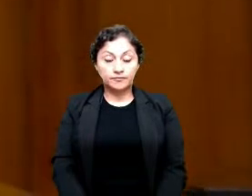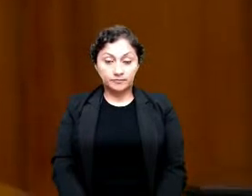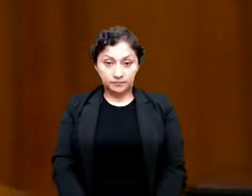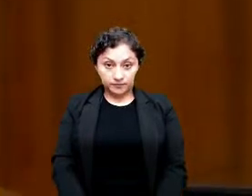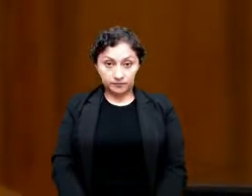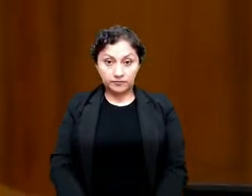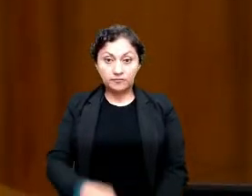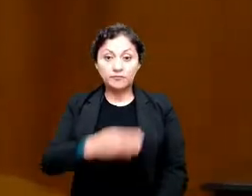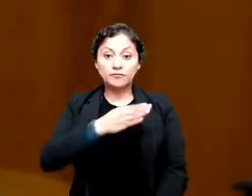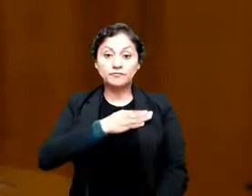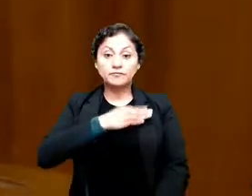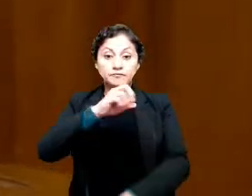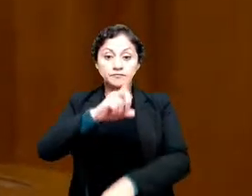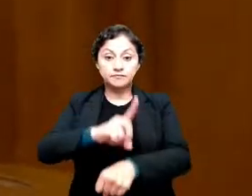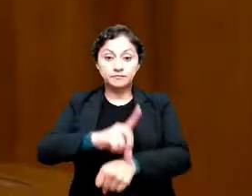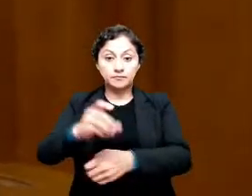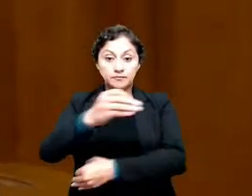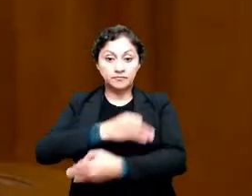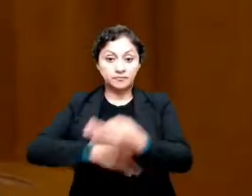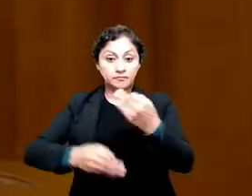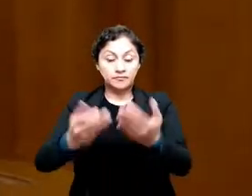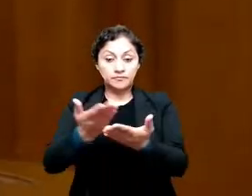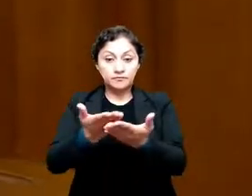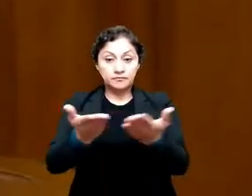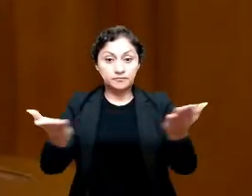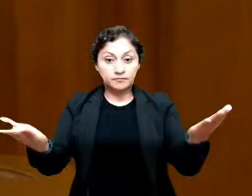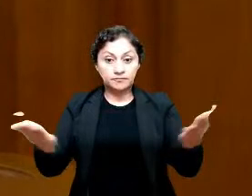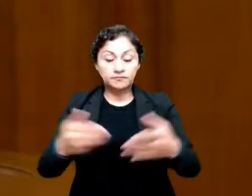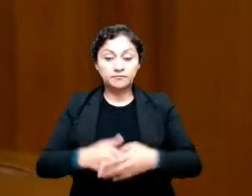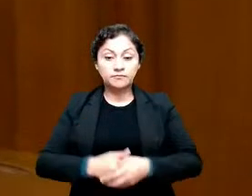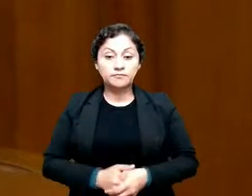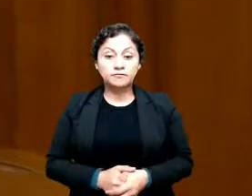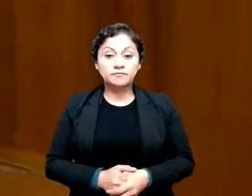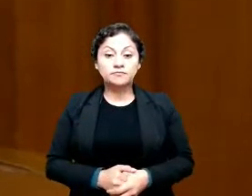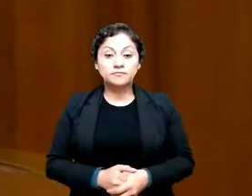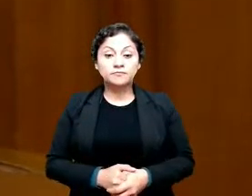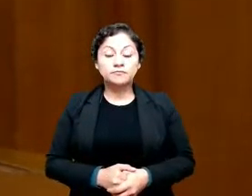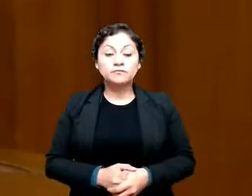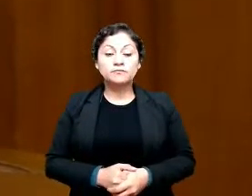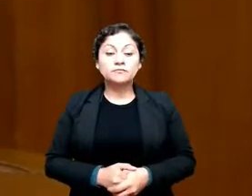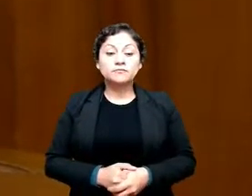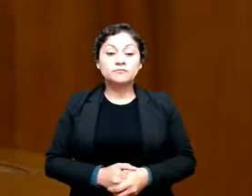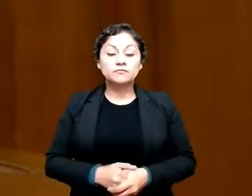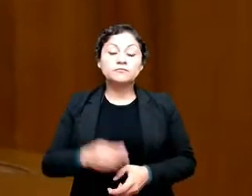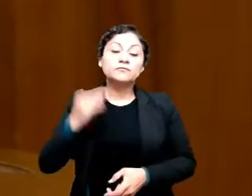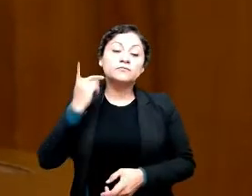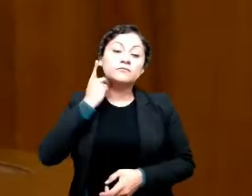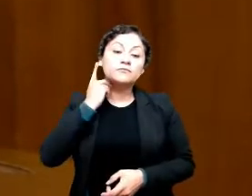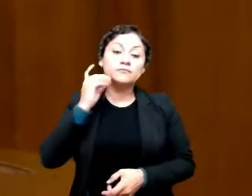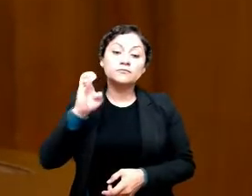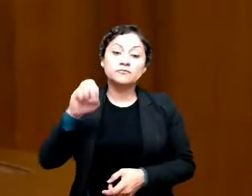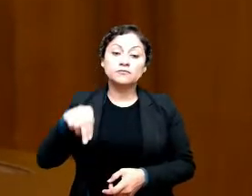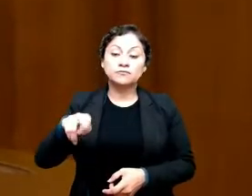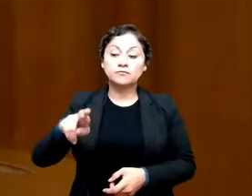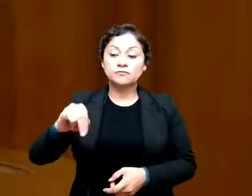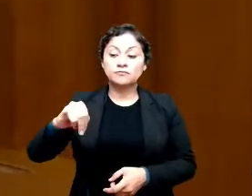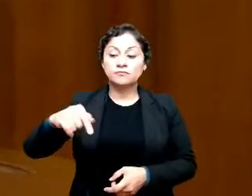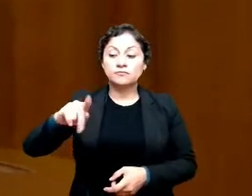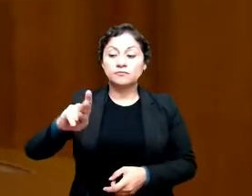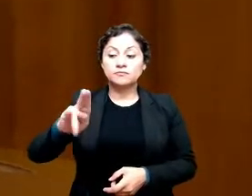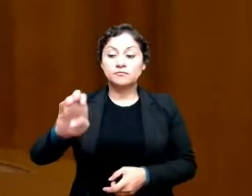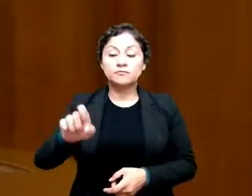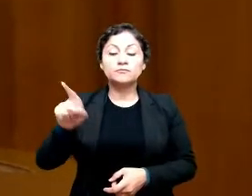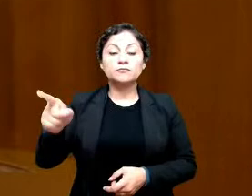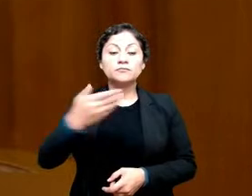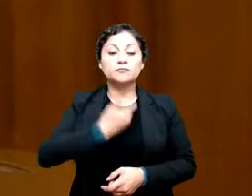Muy buenos días a todas y todos ustedes. Diputado Enrique Jacob Rocha, presidente de la Mesa Directiva